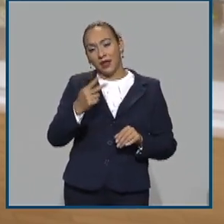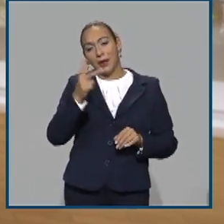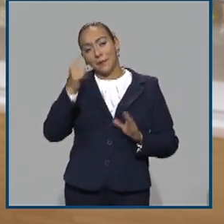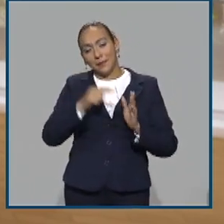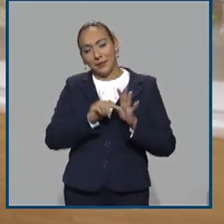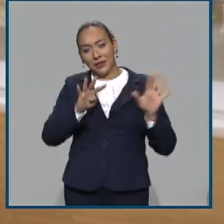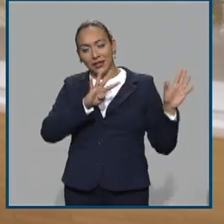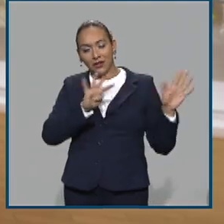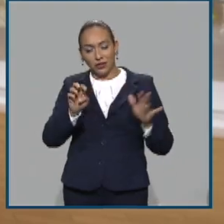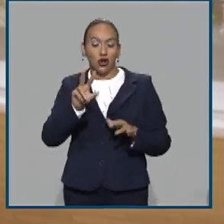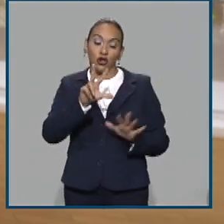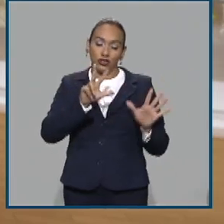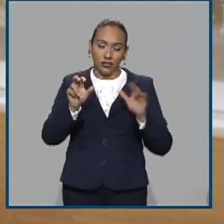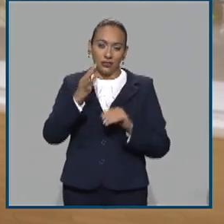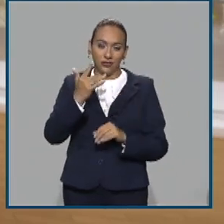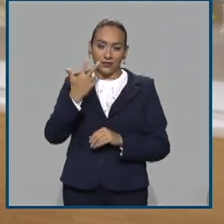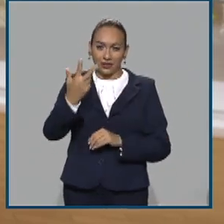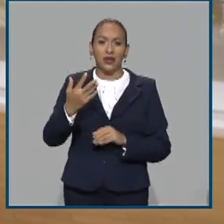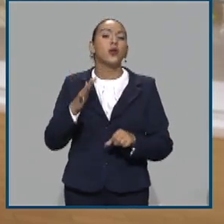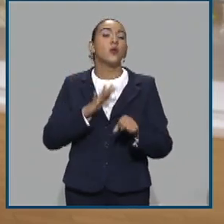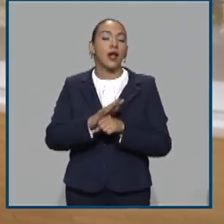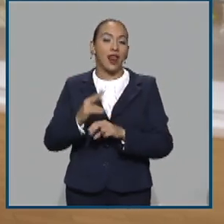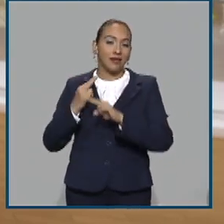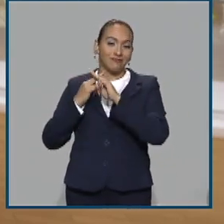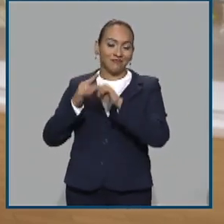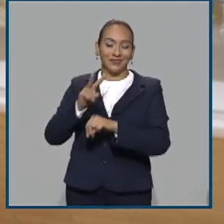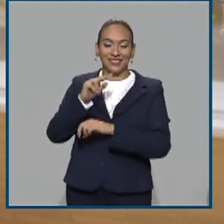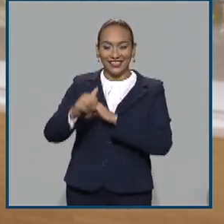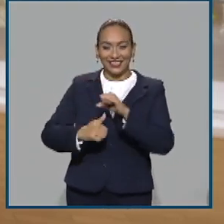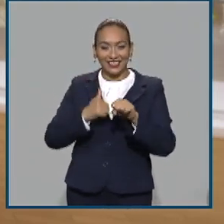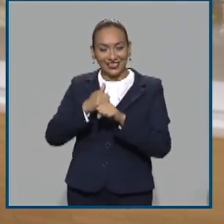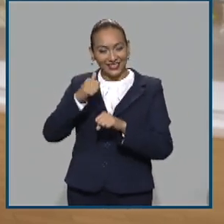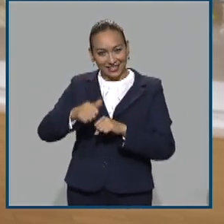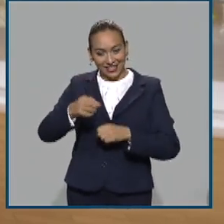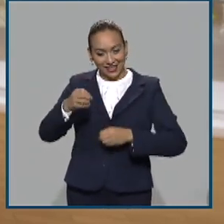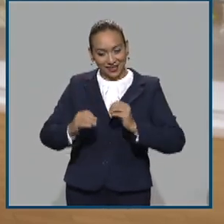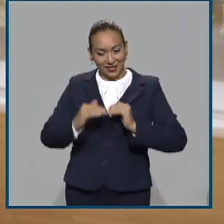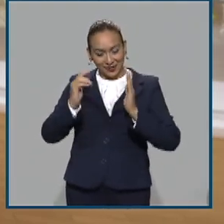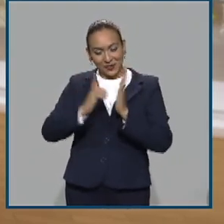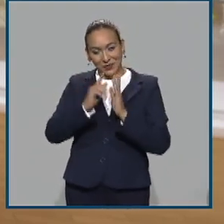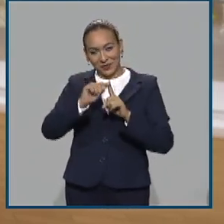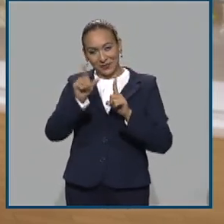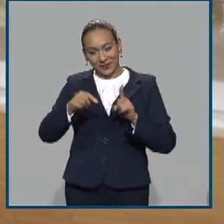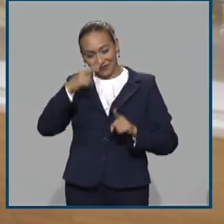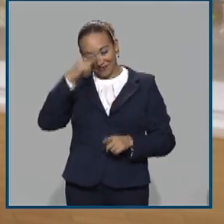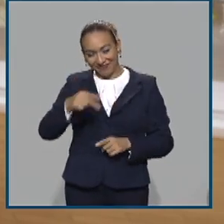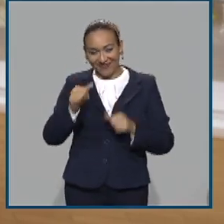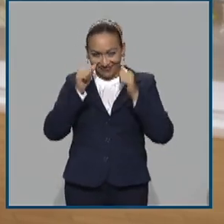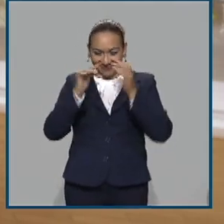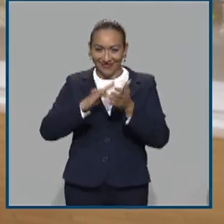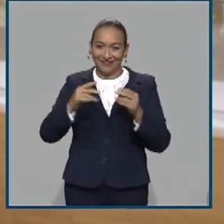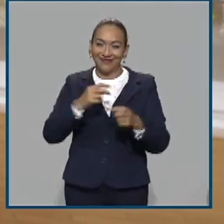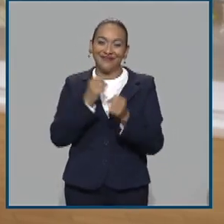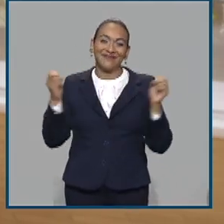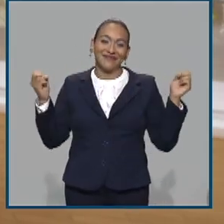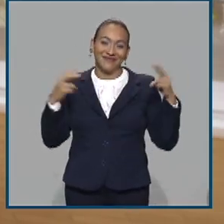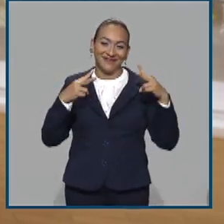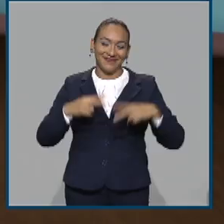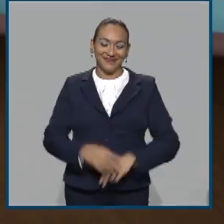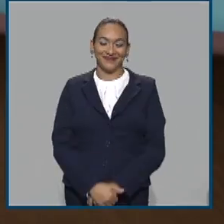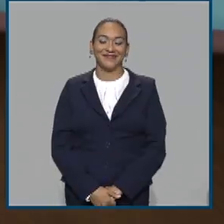1822-1855, esto en el marco del bicentenario del Tribunal Constitucional del país. Agradecemos su atención, que tenga una excelente tarde.